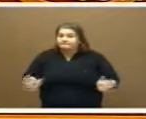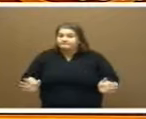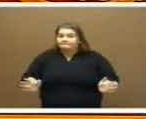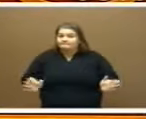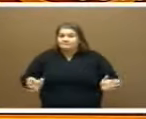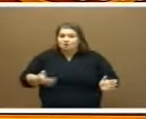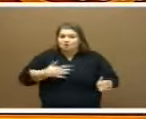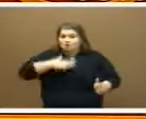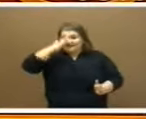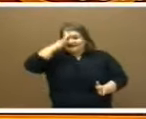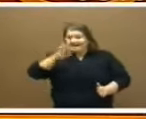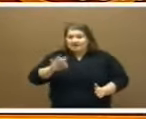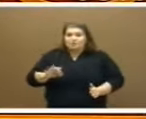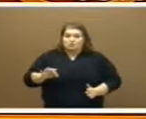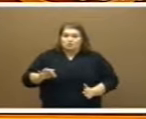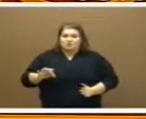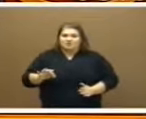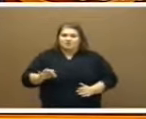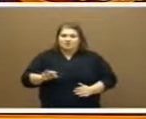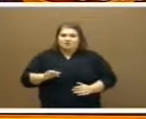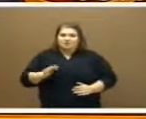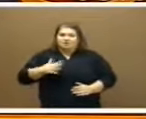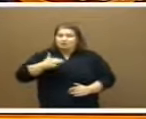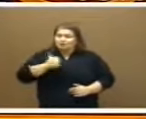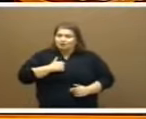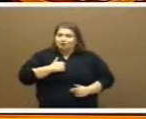vamos, yo creo que no,